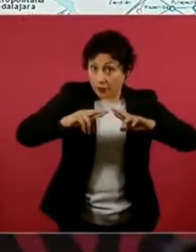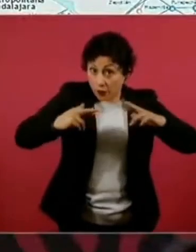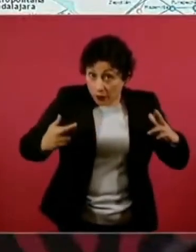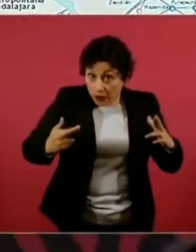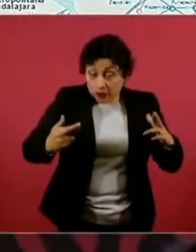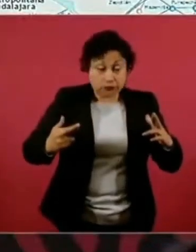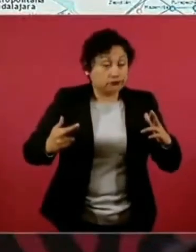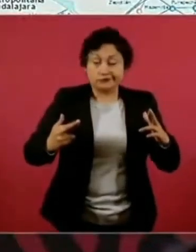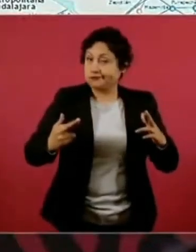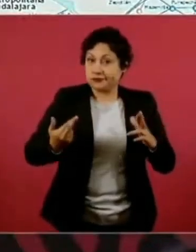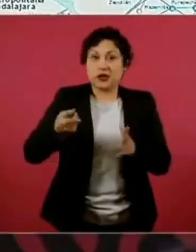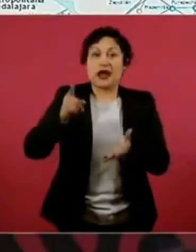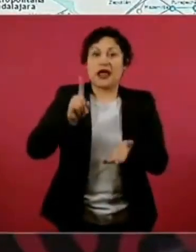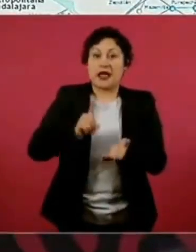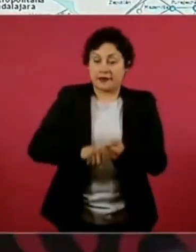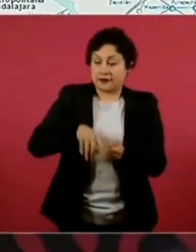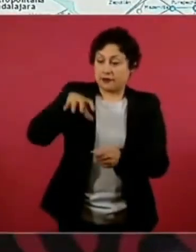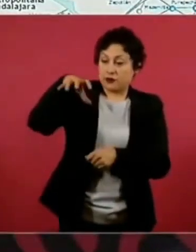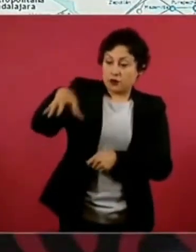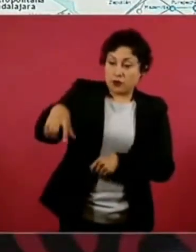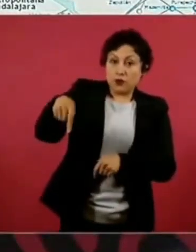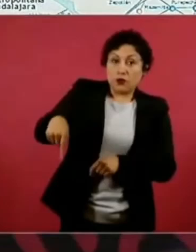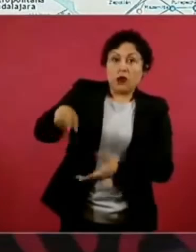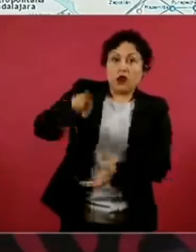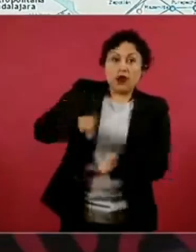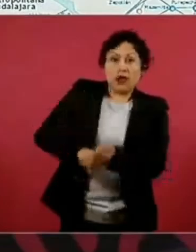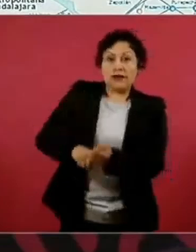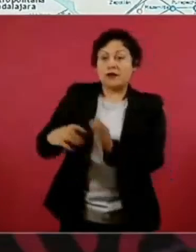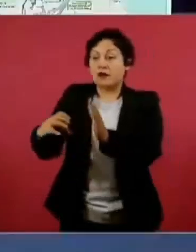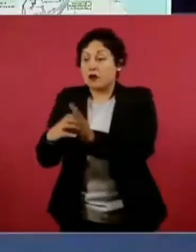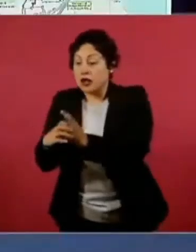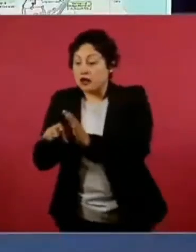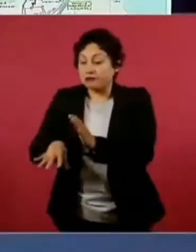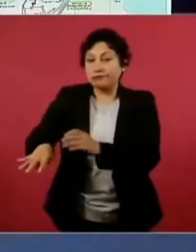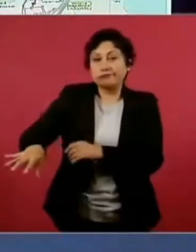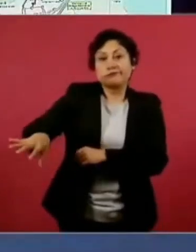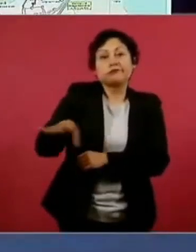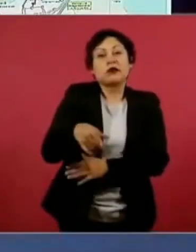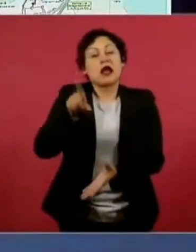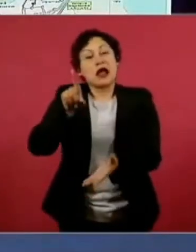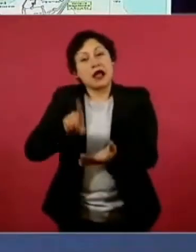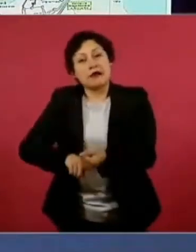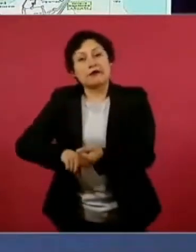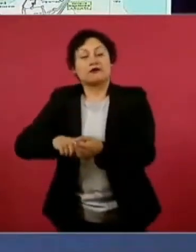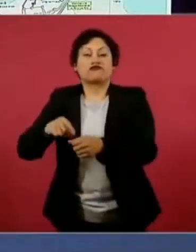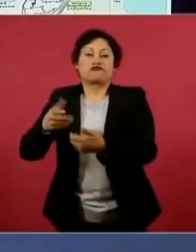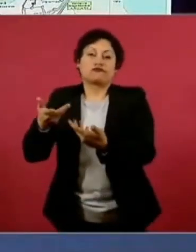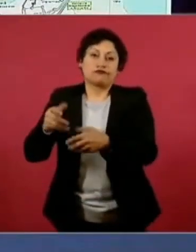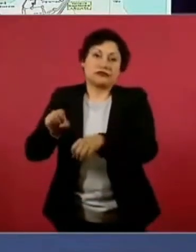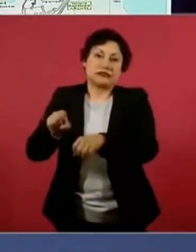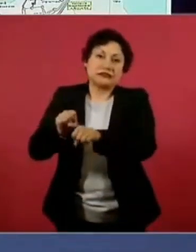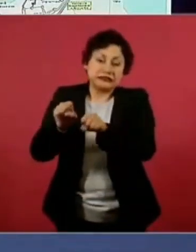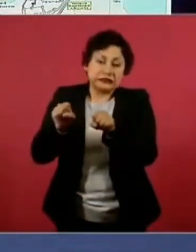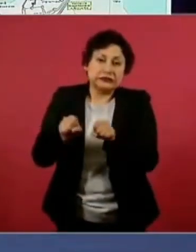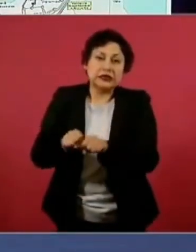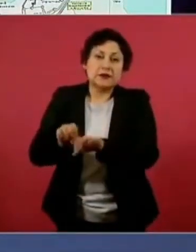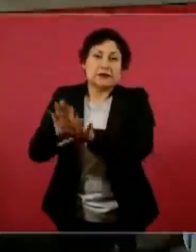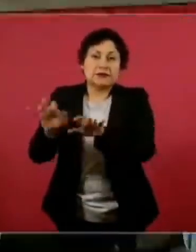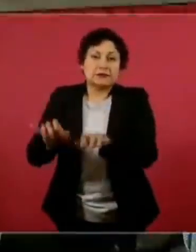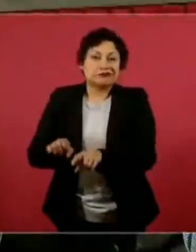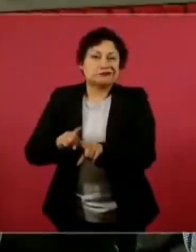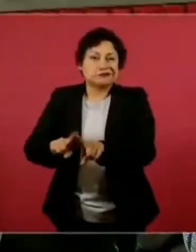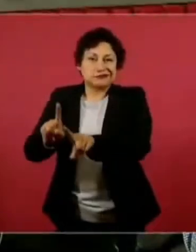que tenemos, bancos de transformadores, equipos electrónicos también, que nos ayudan a